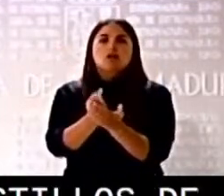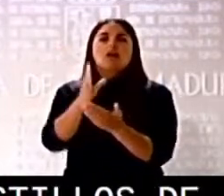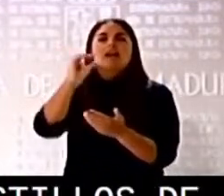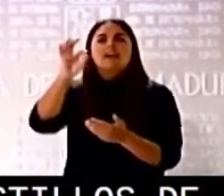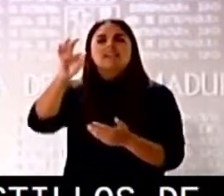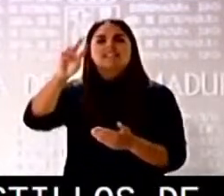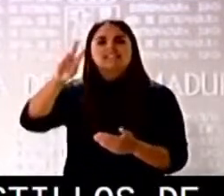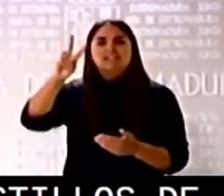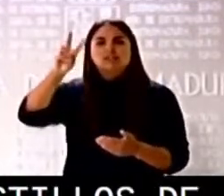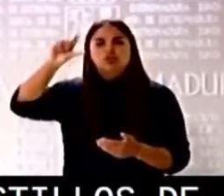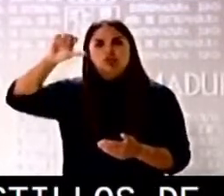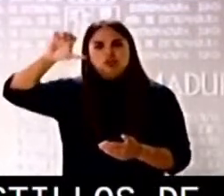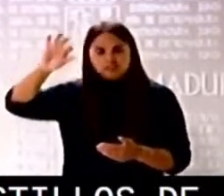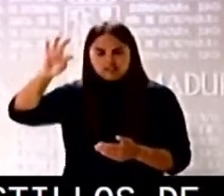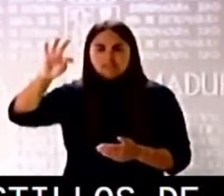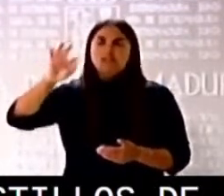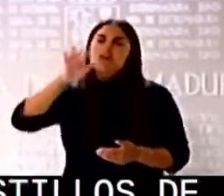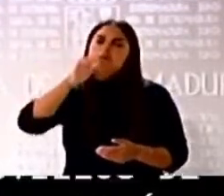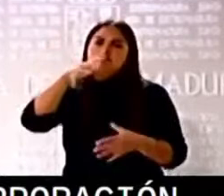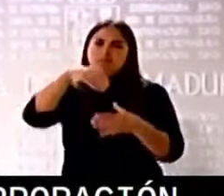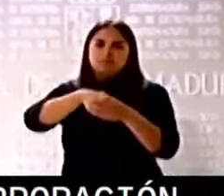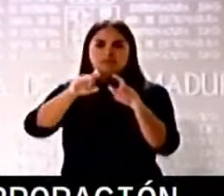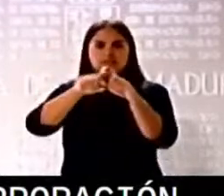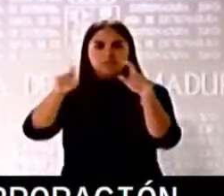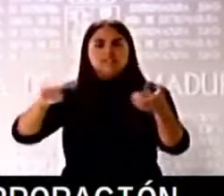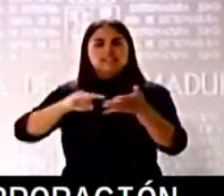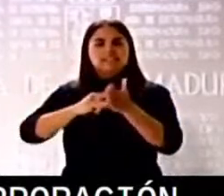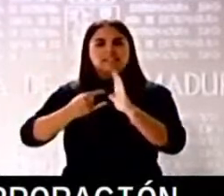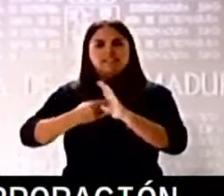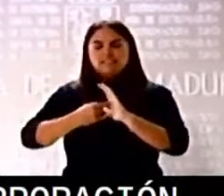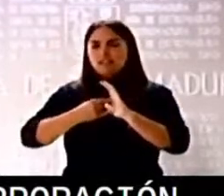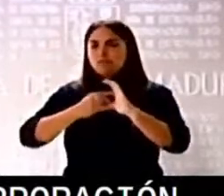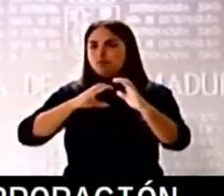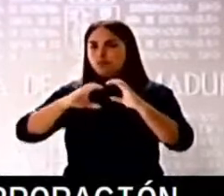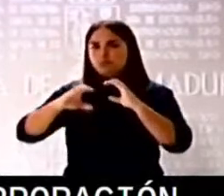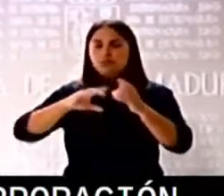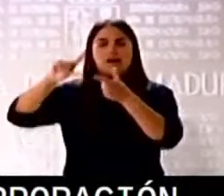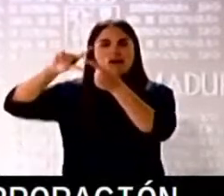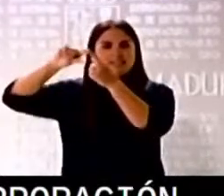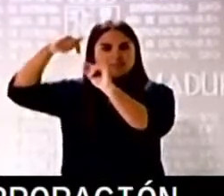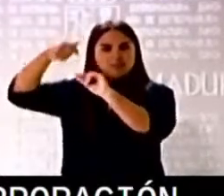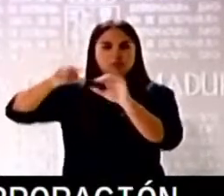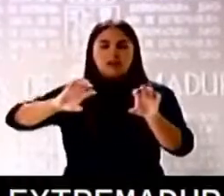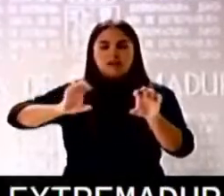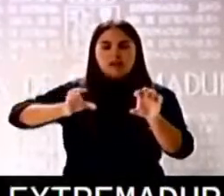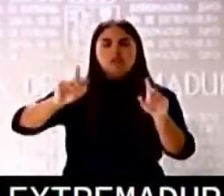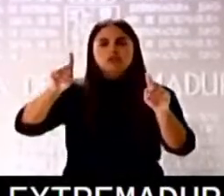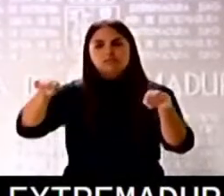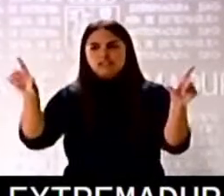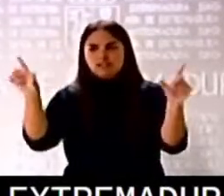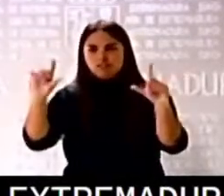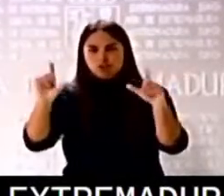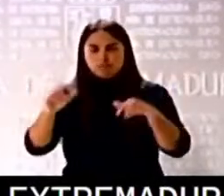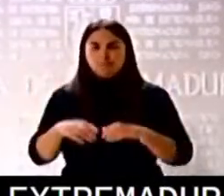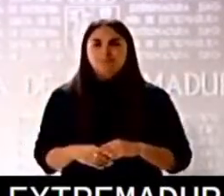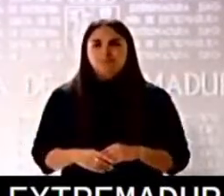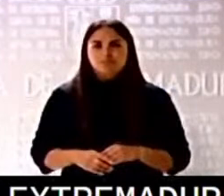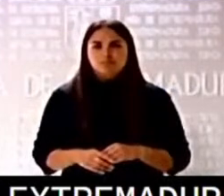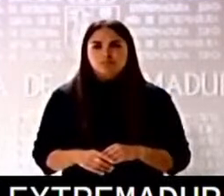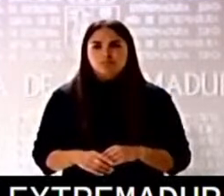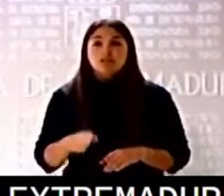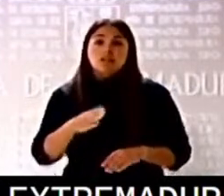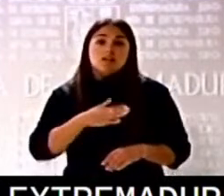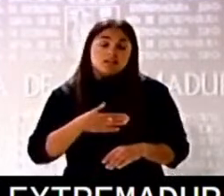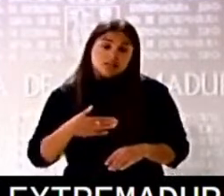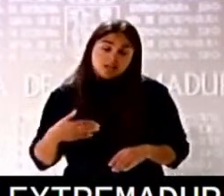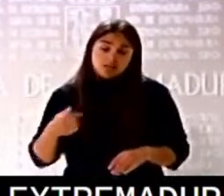como nuevo director de la Corporación Extremeña de Medios Audiovisuales, Canal Extremadura, Radio y Televisión. Quiero,